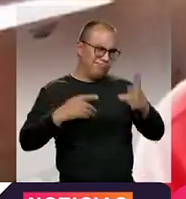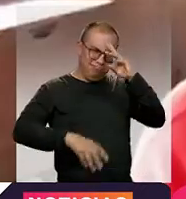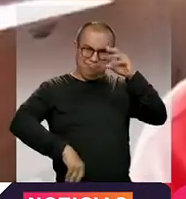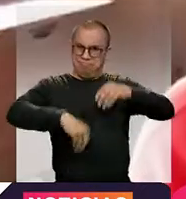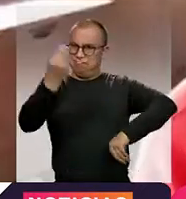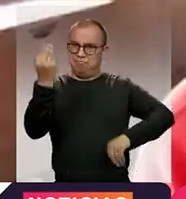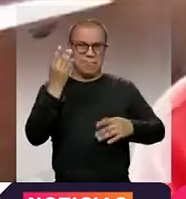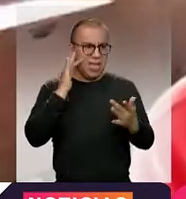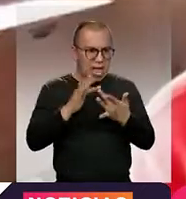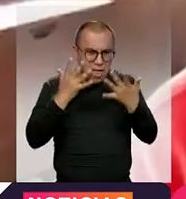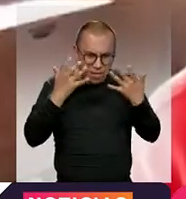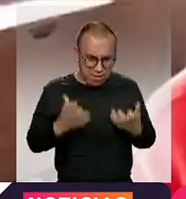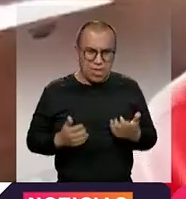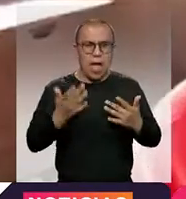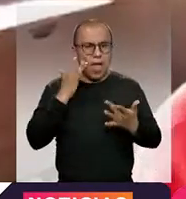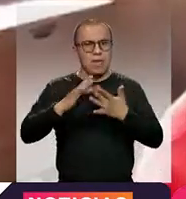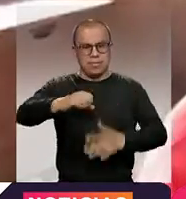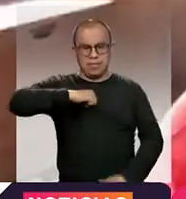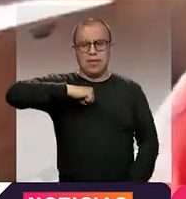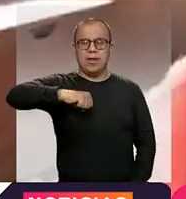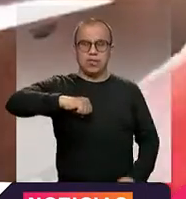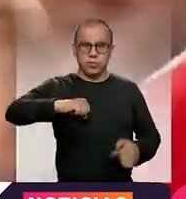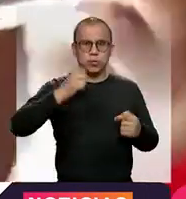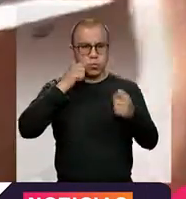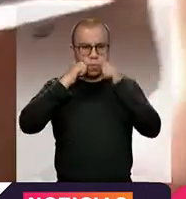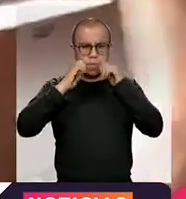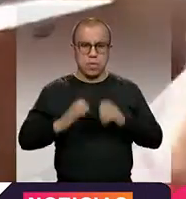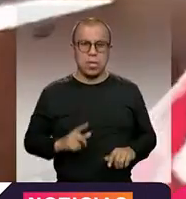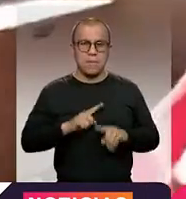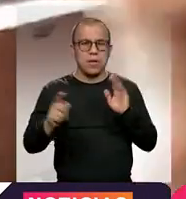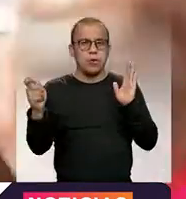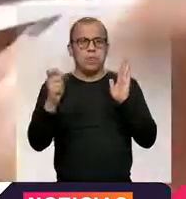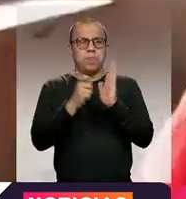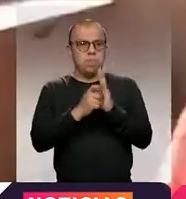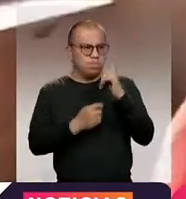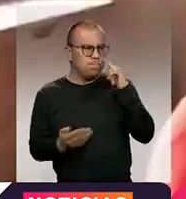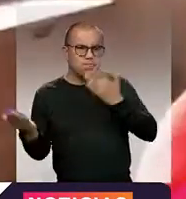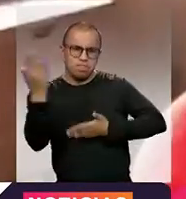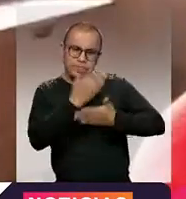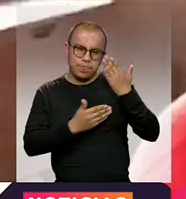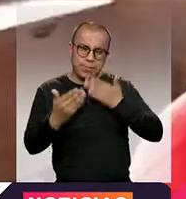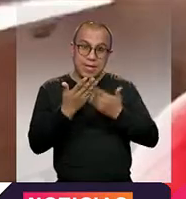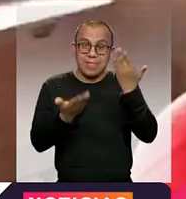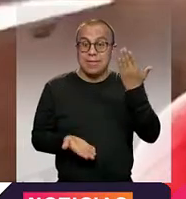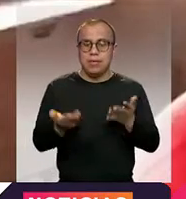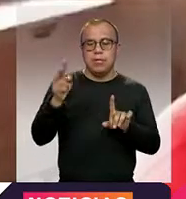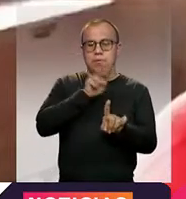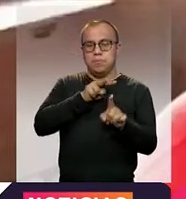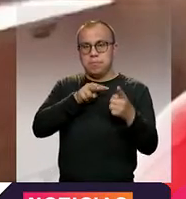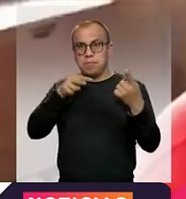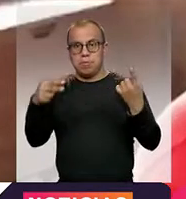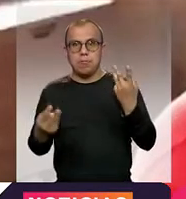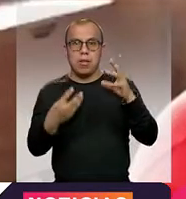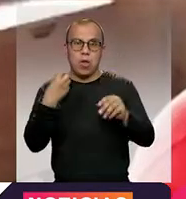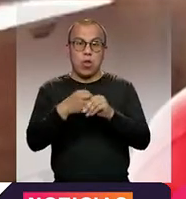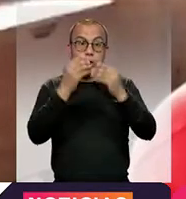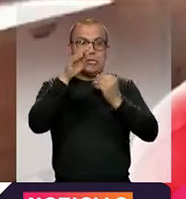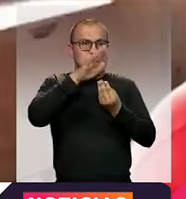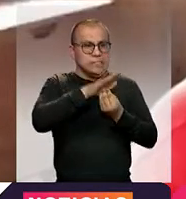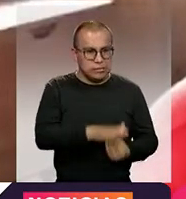acuerdo con eso, creemos que se necesitan más derechos humanos. Pero siquiera si uno quiere analizarlo desde la perspectiva de la